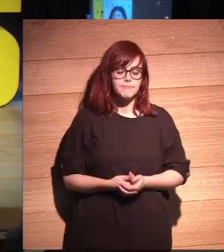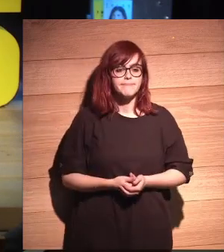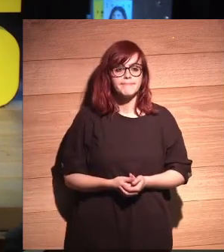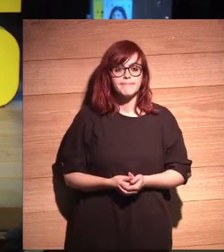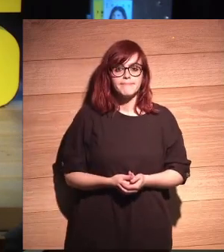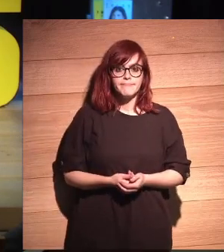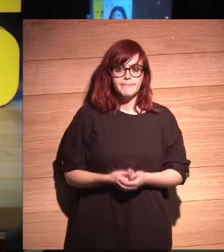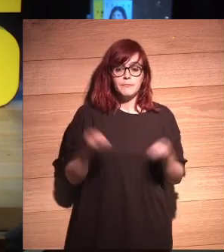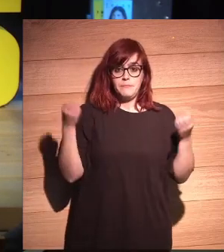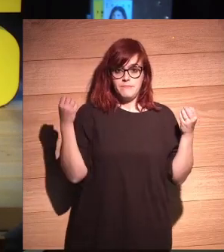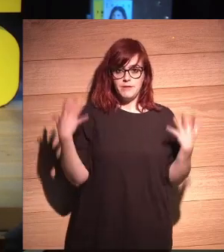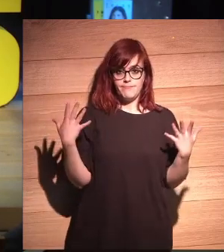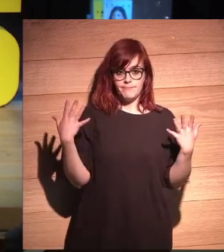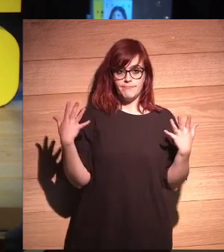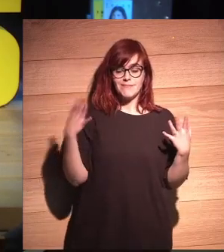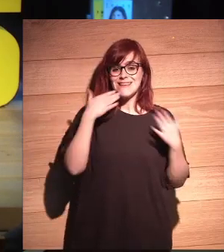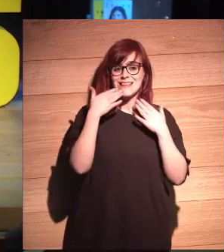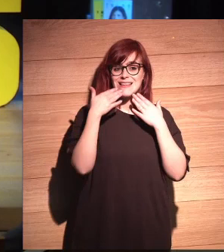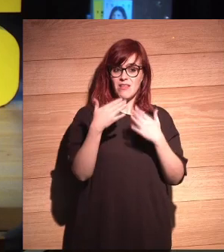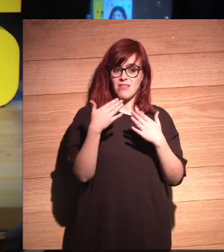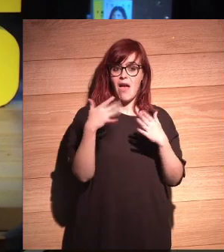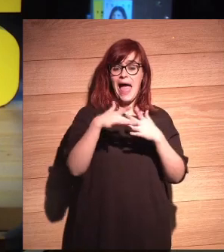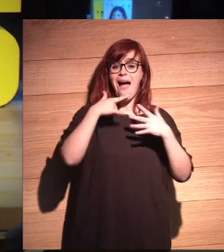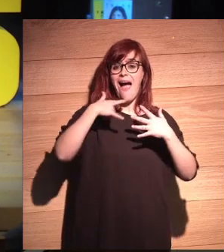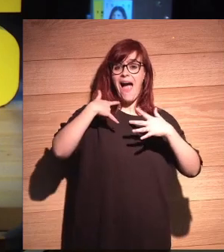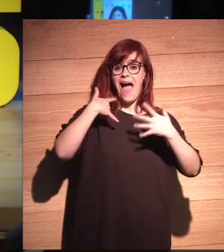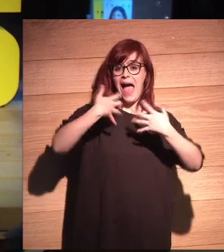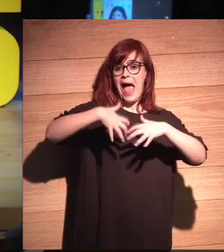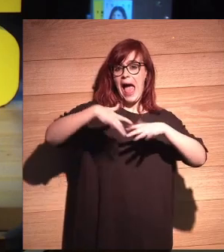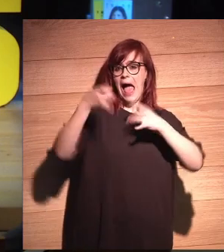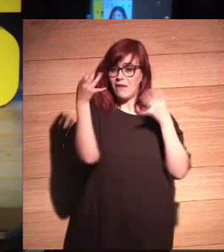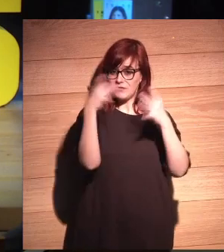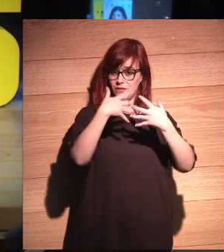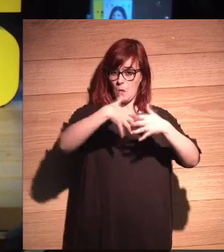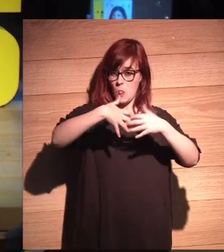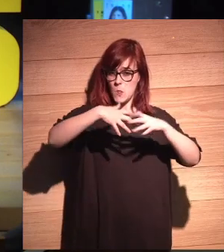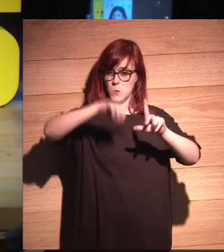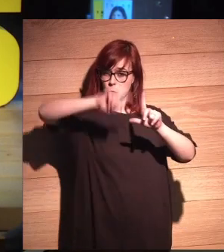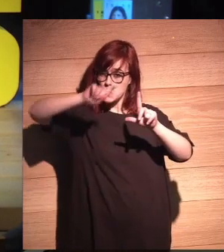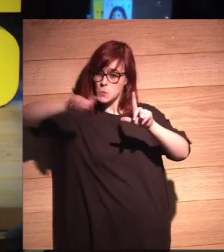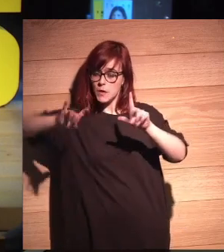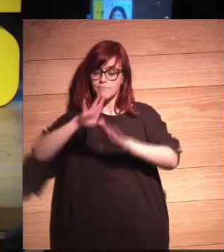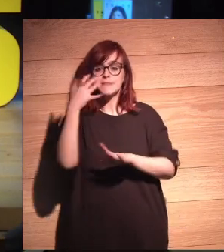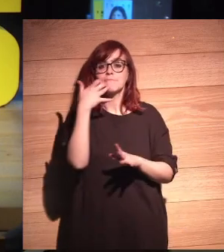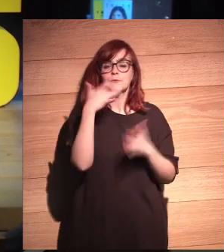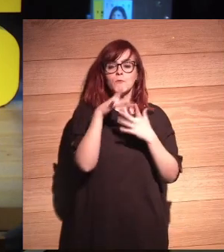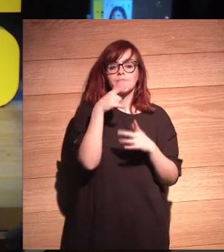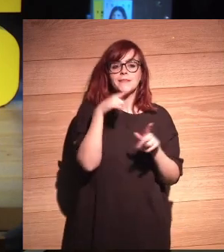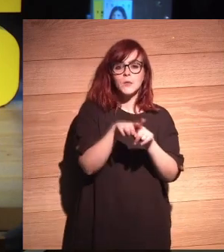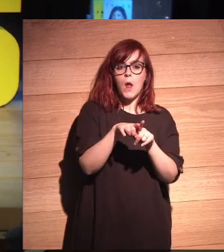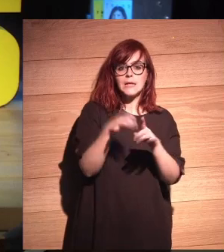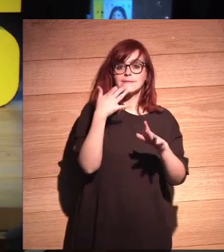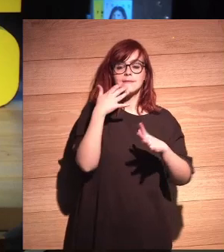Bien, ¿qué podemos hacer con esa actividad? Pues, por ejemplo, lo que podemos hacer es, si se leen